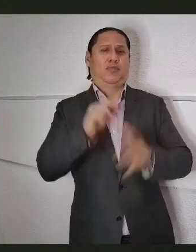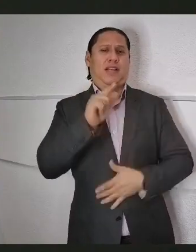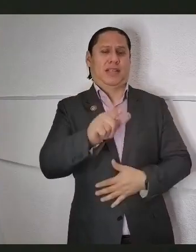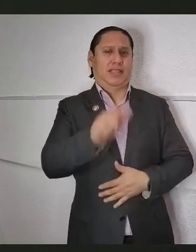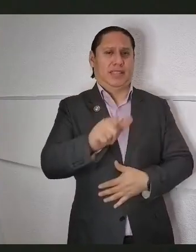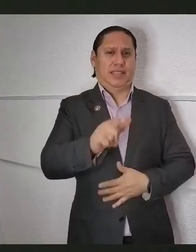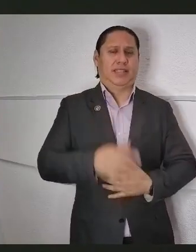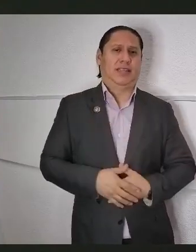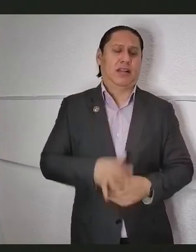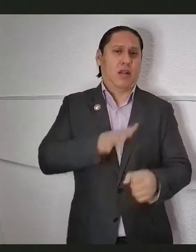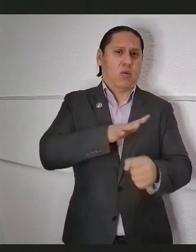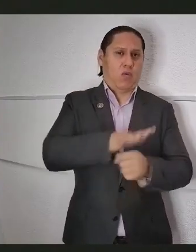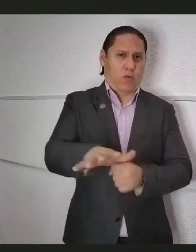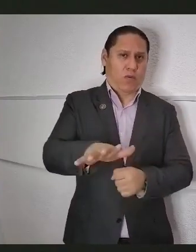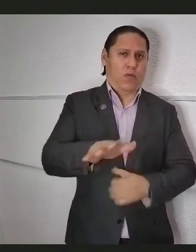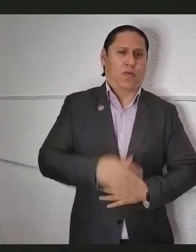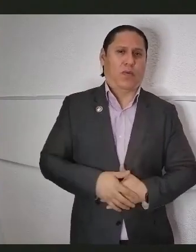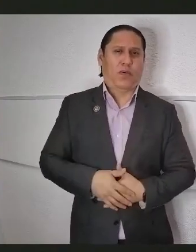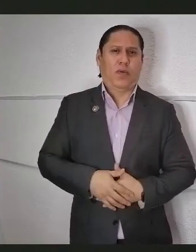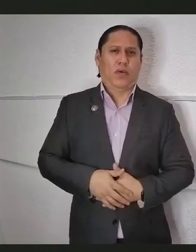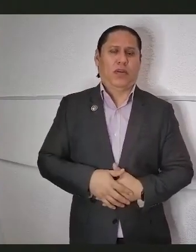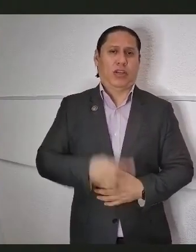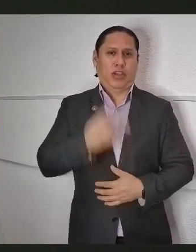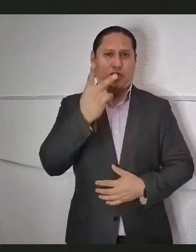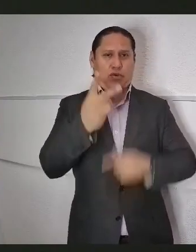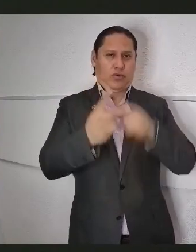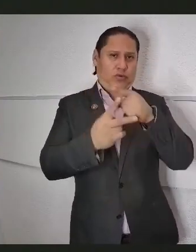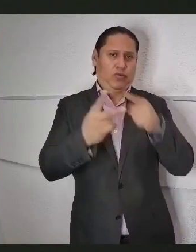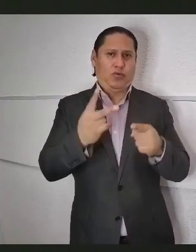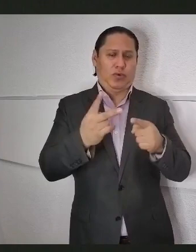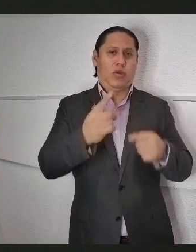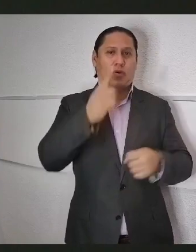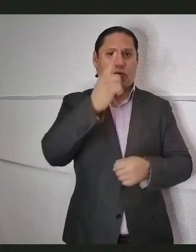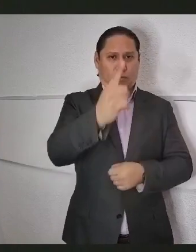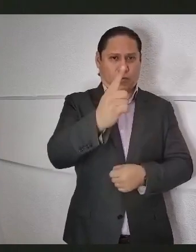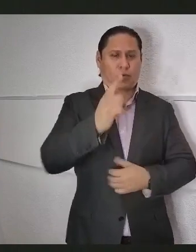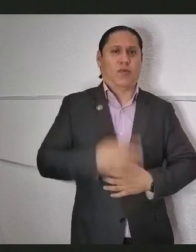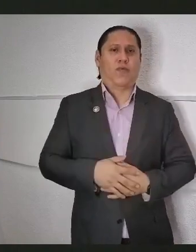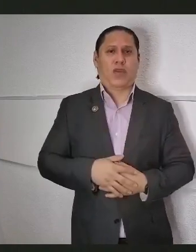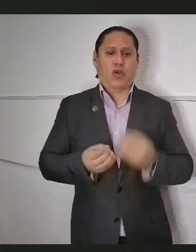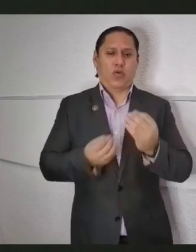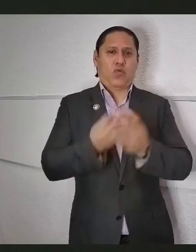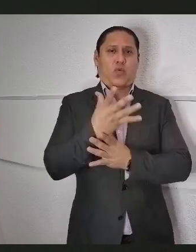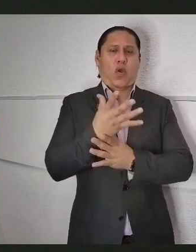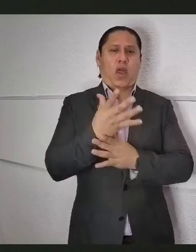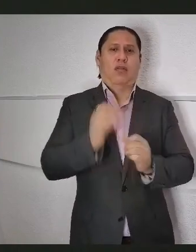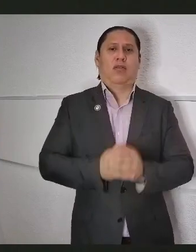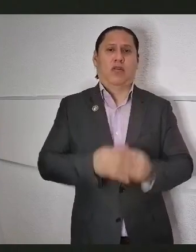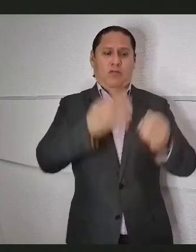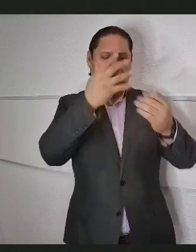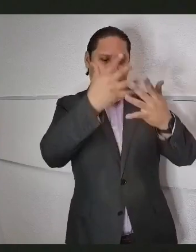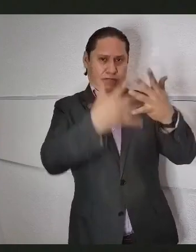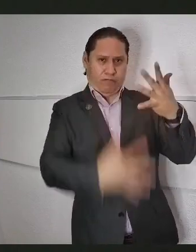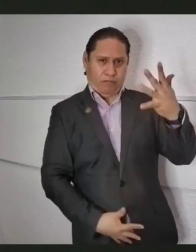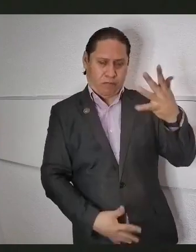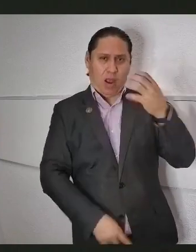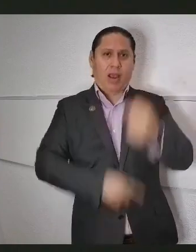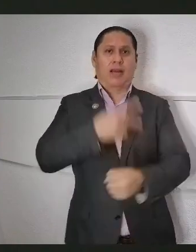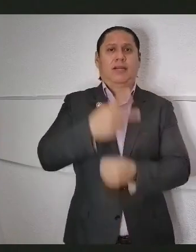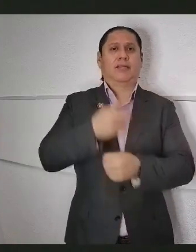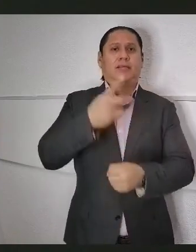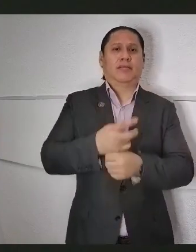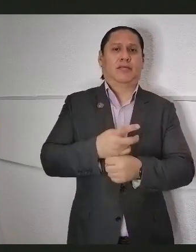2017, el cual se llevó a cabo en dos etapas: la primera de actualización del marco censal y la segunda